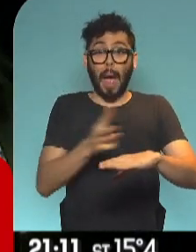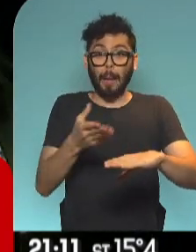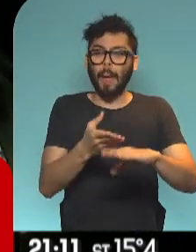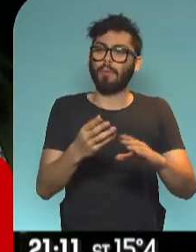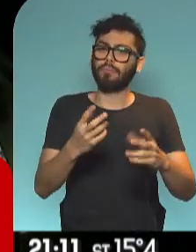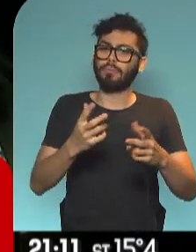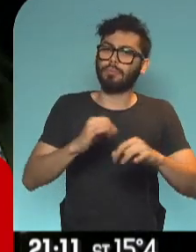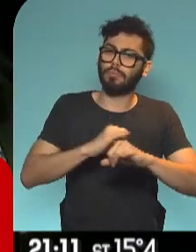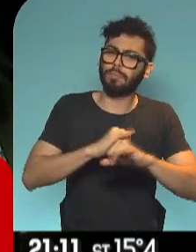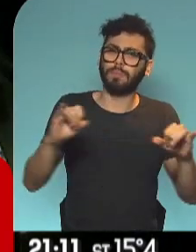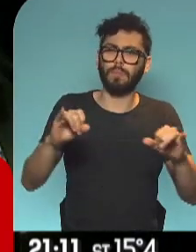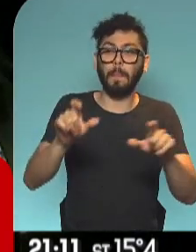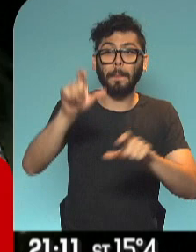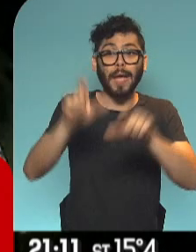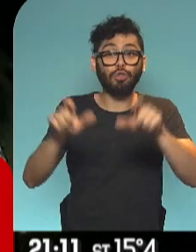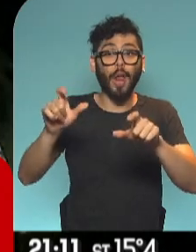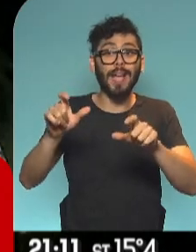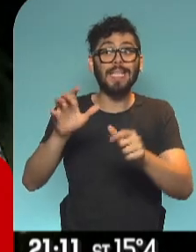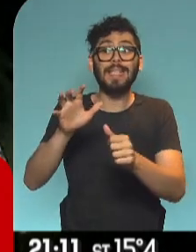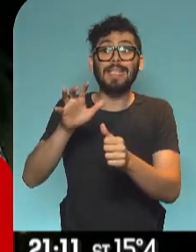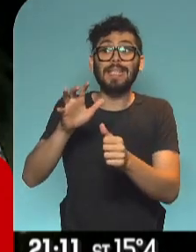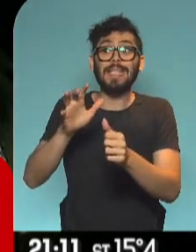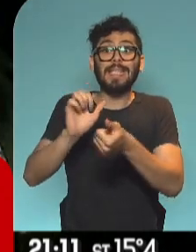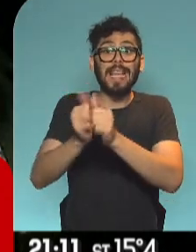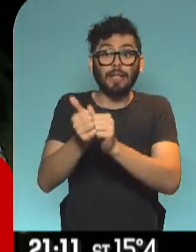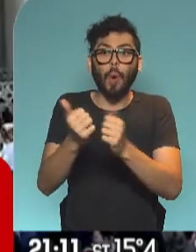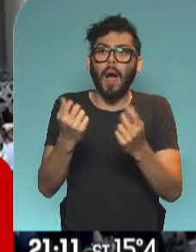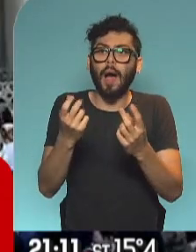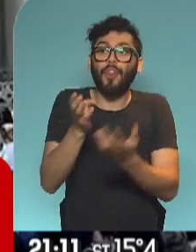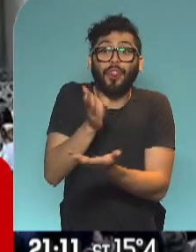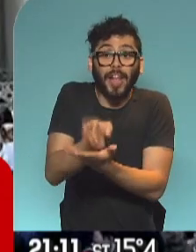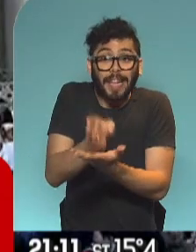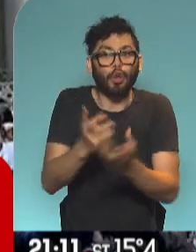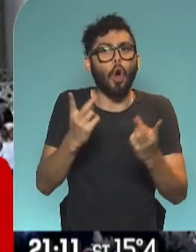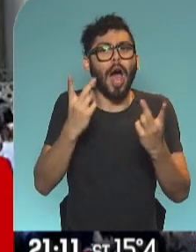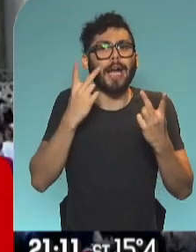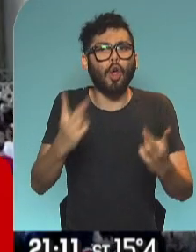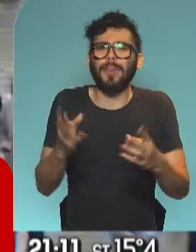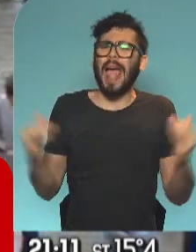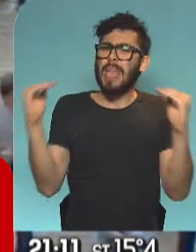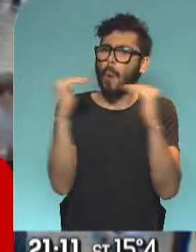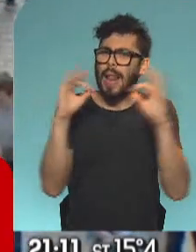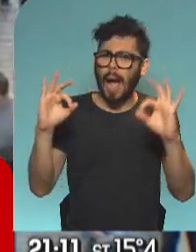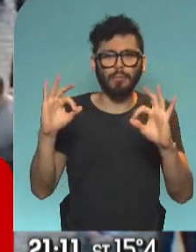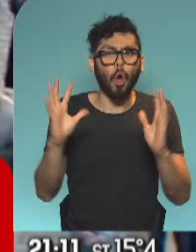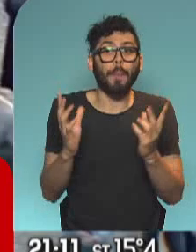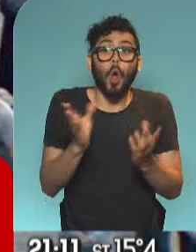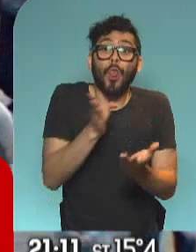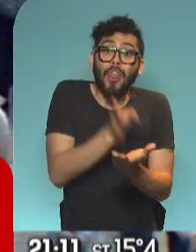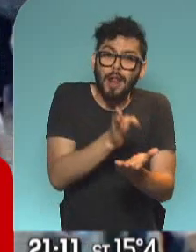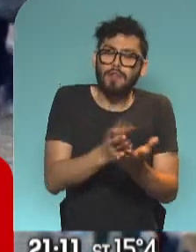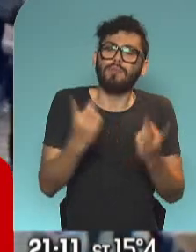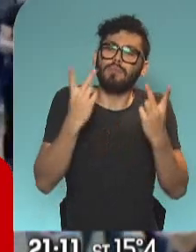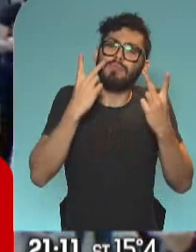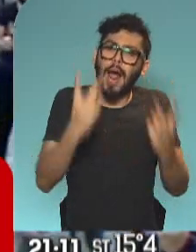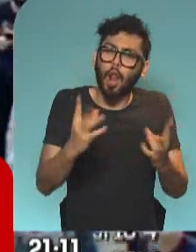de las personas de la diversidad sexual, no la igualdad total, el reconocimiento, la visibilidad de la existencia de las personas de la